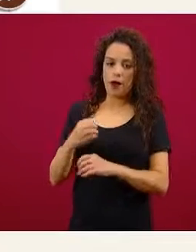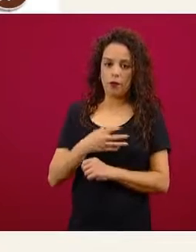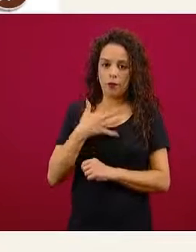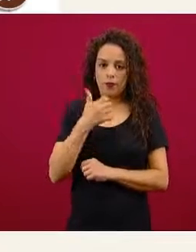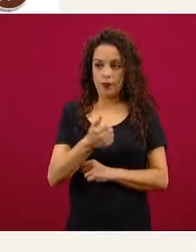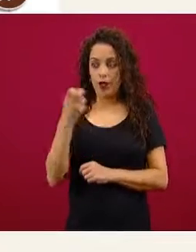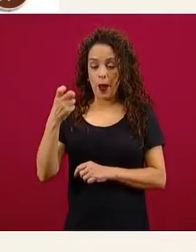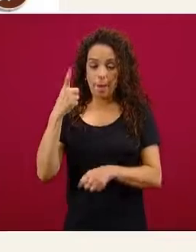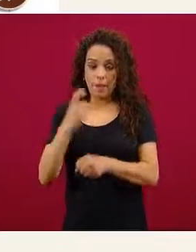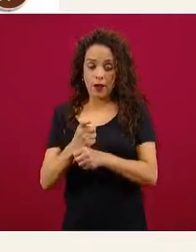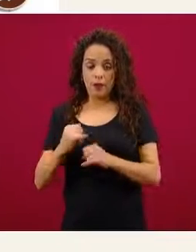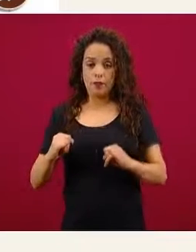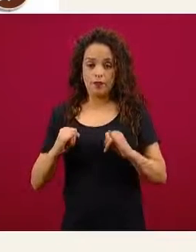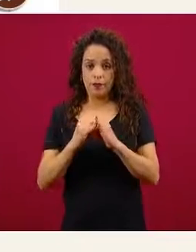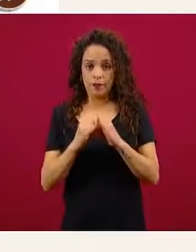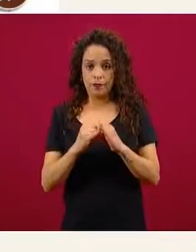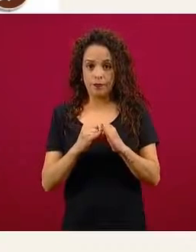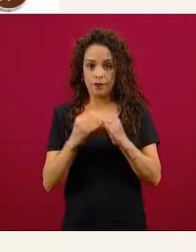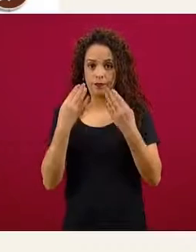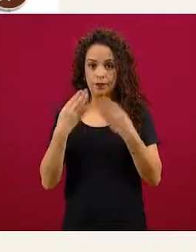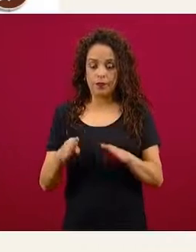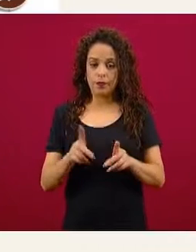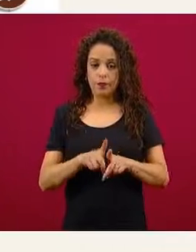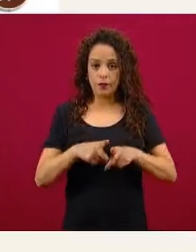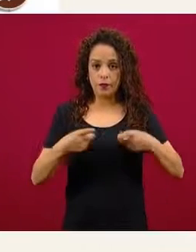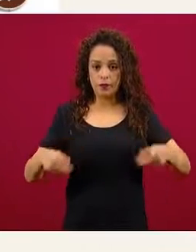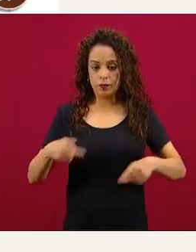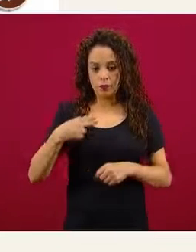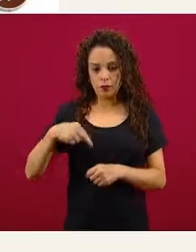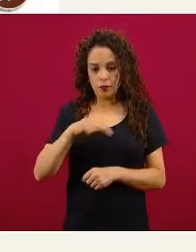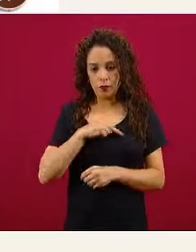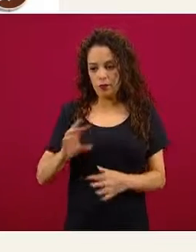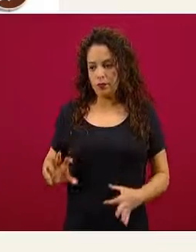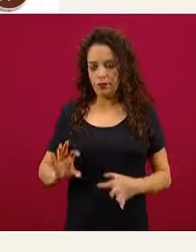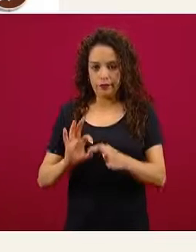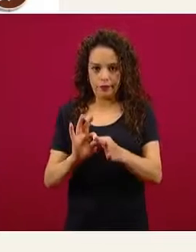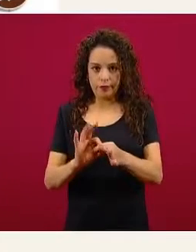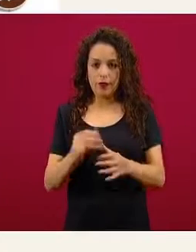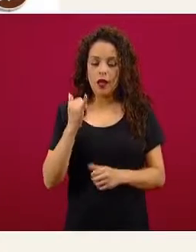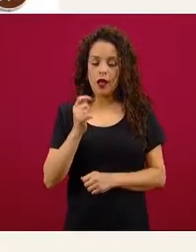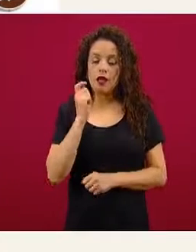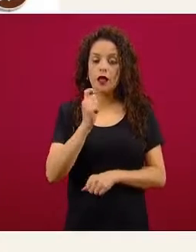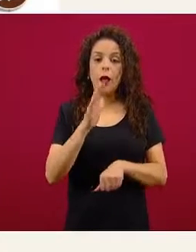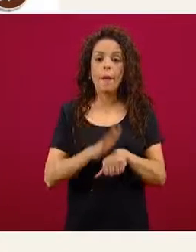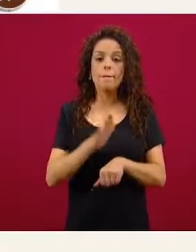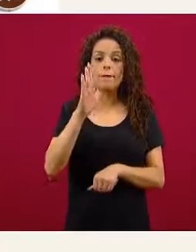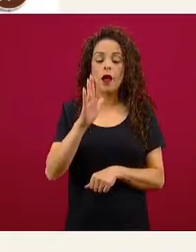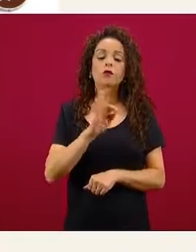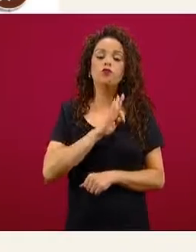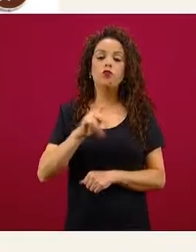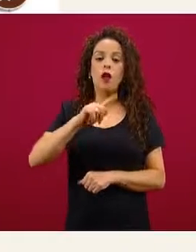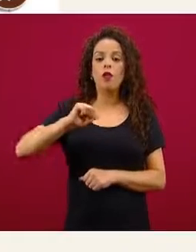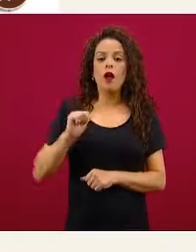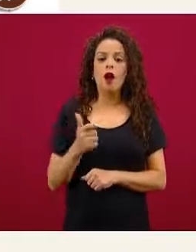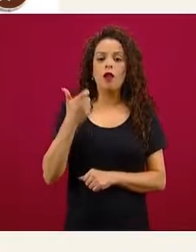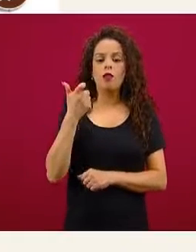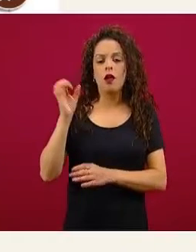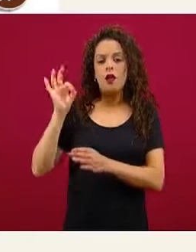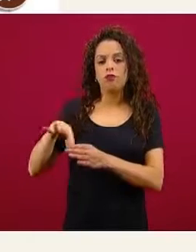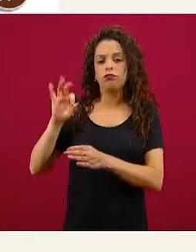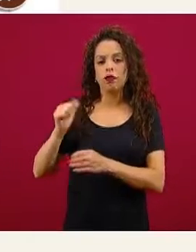la primera institución de banca de desarrollo con la que estamos trabajando, y también incrementar los ahorros. Por otro lado, los